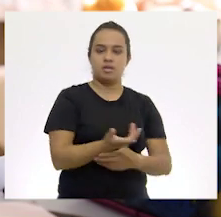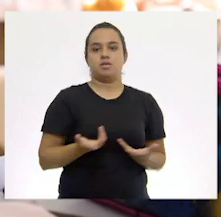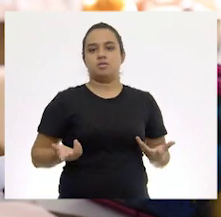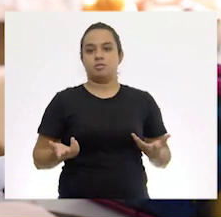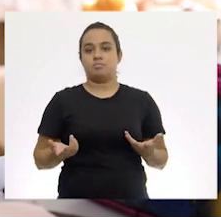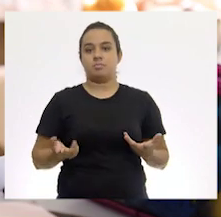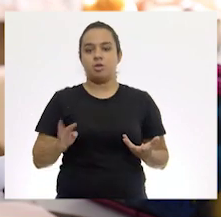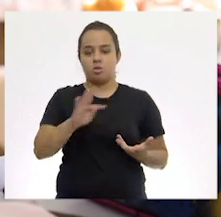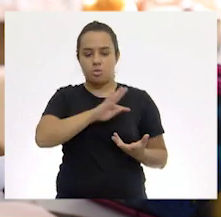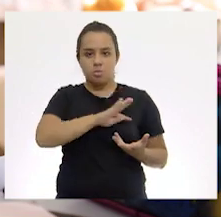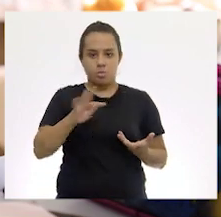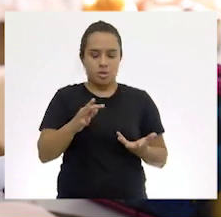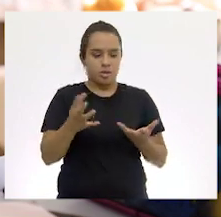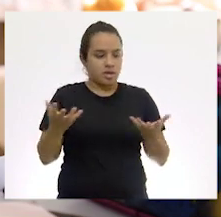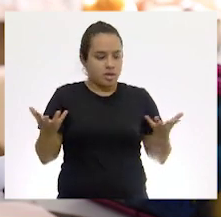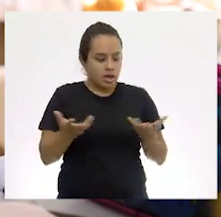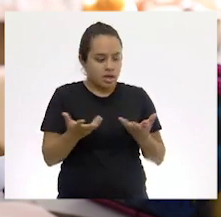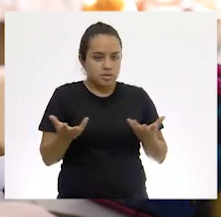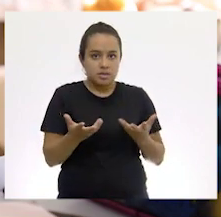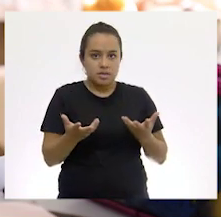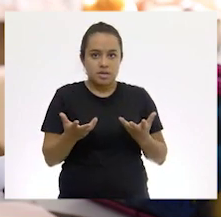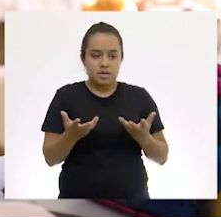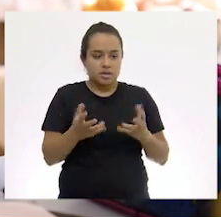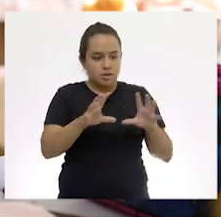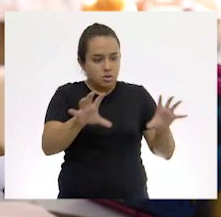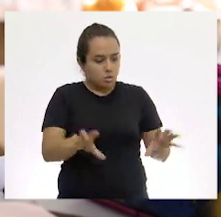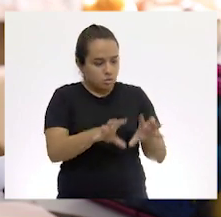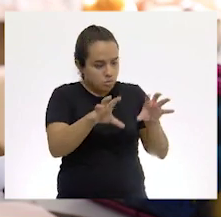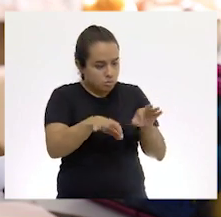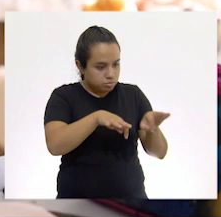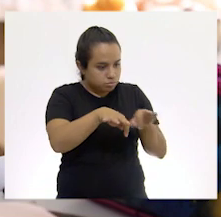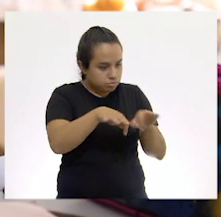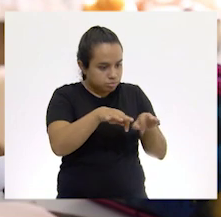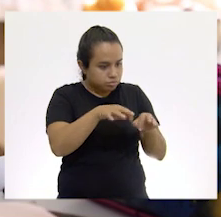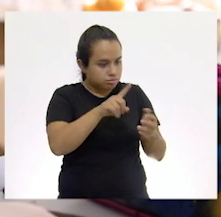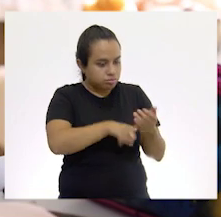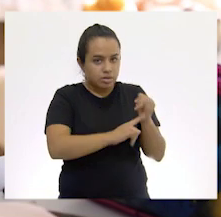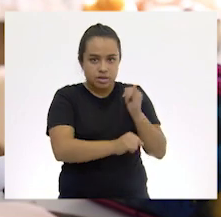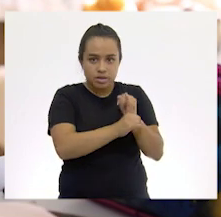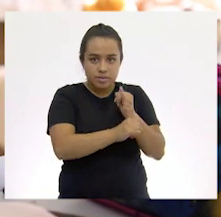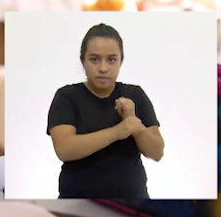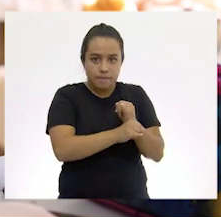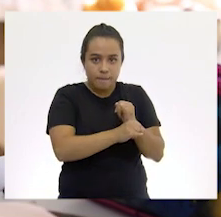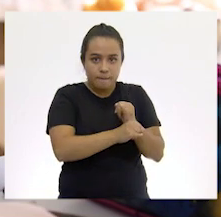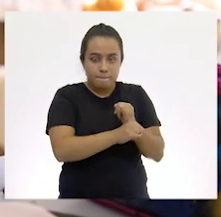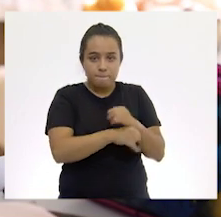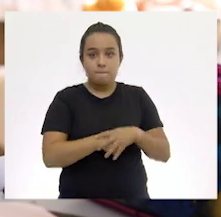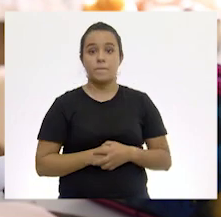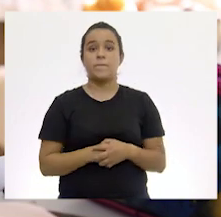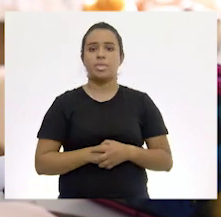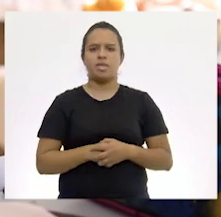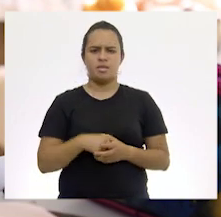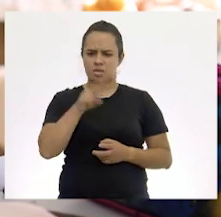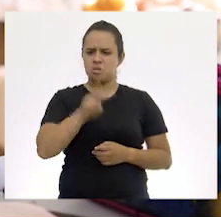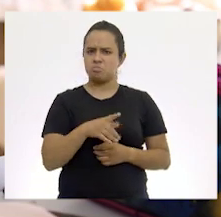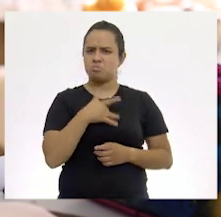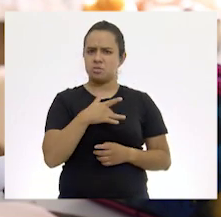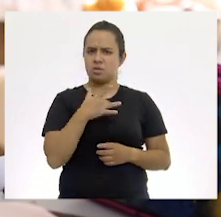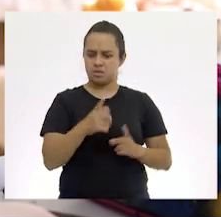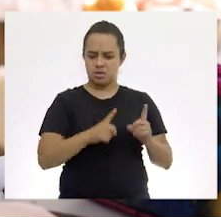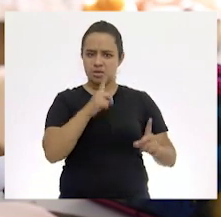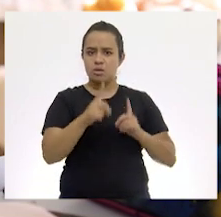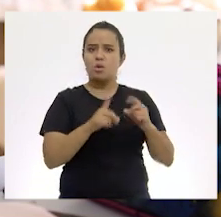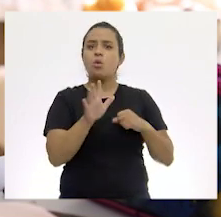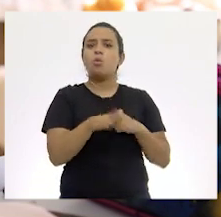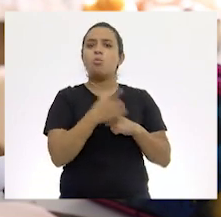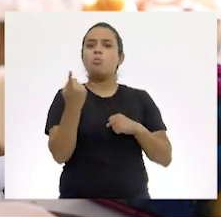nuestros trabajos por una computadora por línea. Y se siente divertido porque